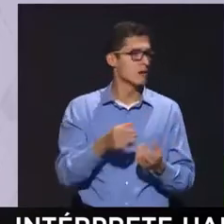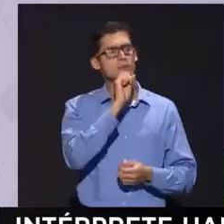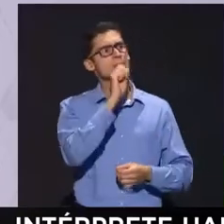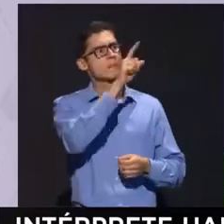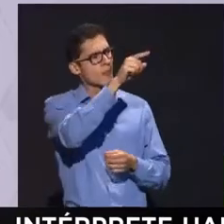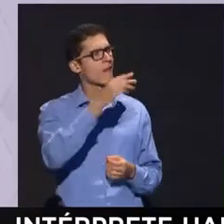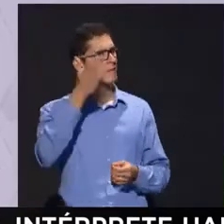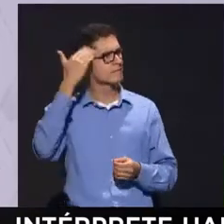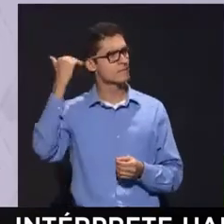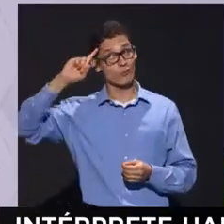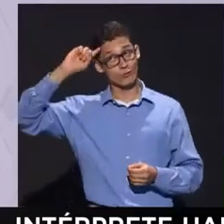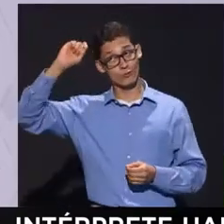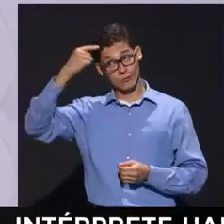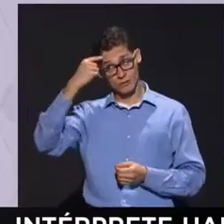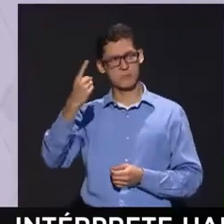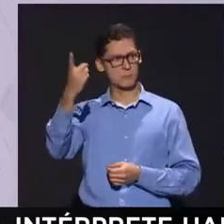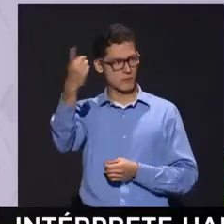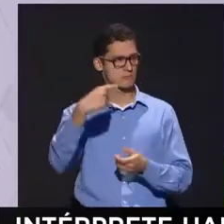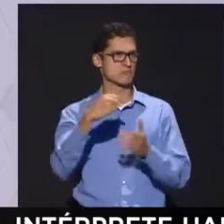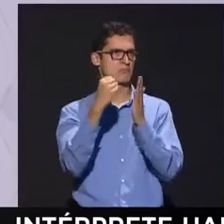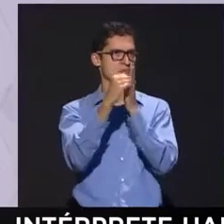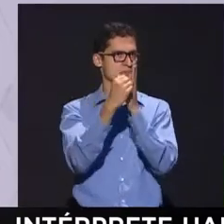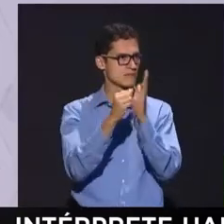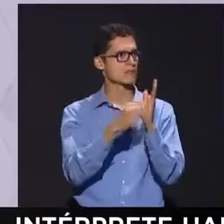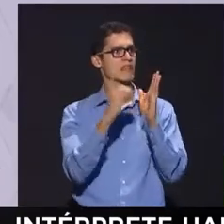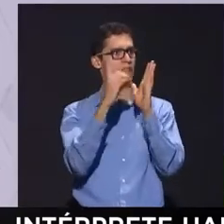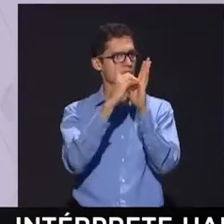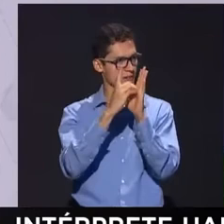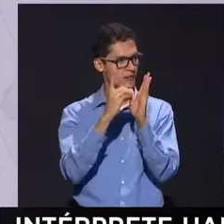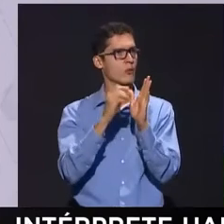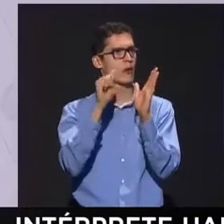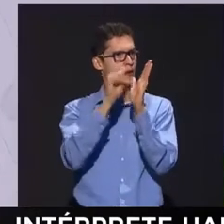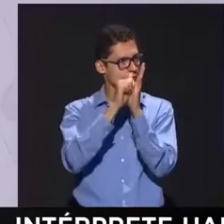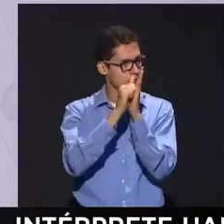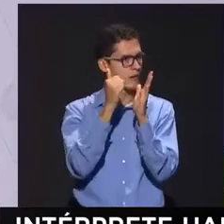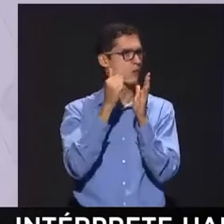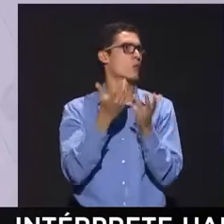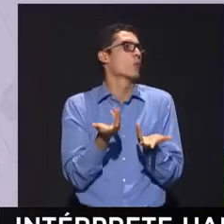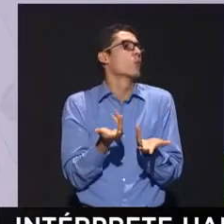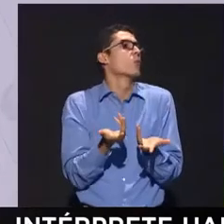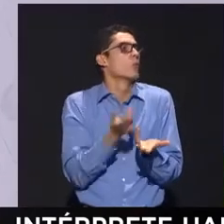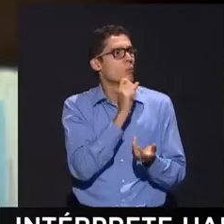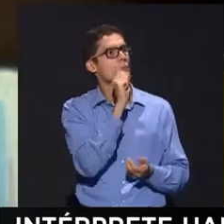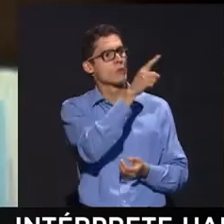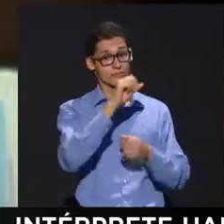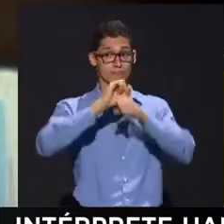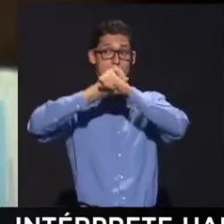que se expidió por parte del Gobierno Nacional en materia de servicios públicos a razón de la pandemia del COVID-19?